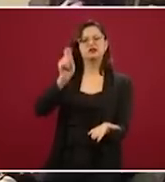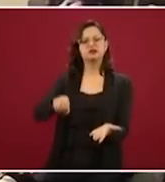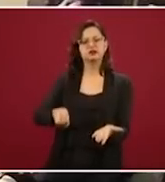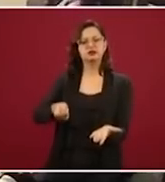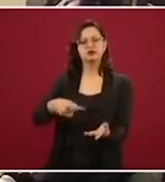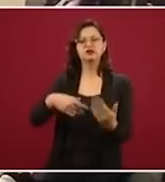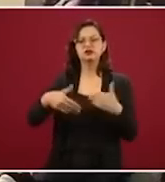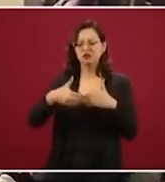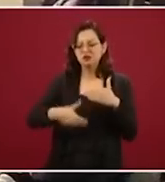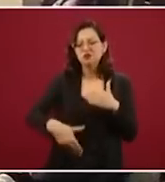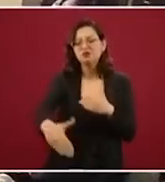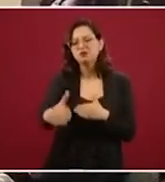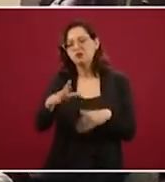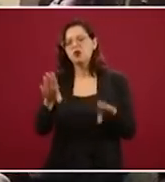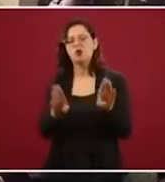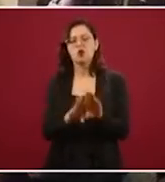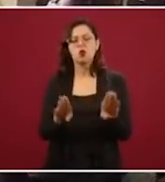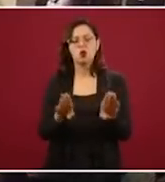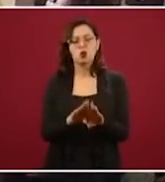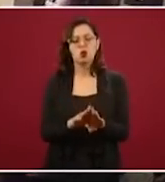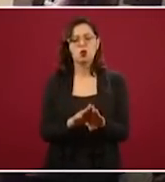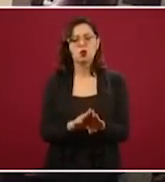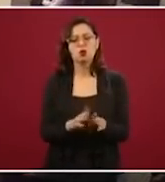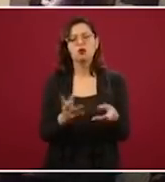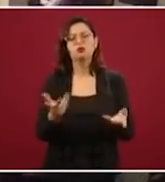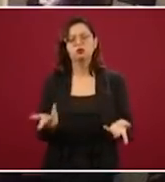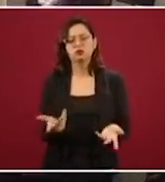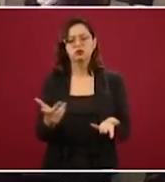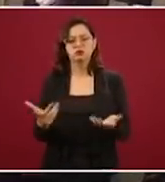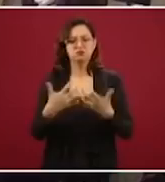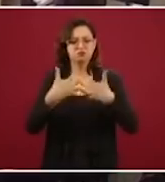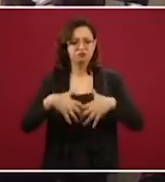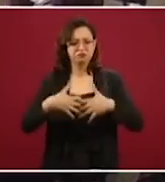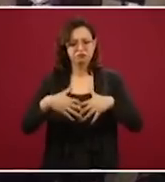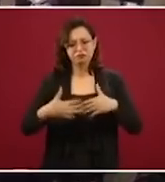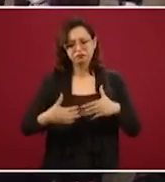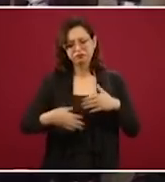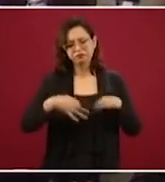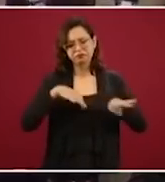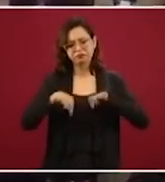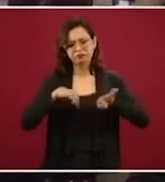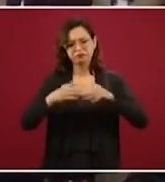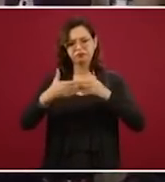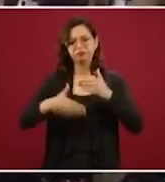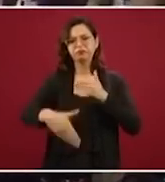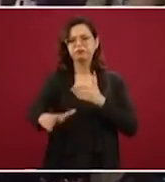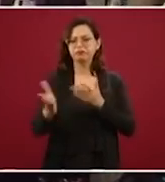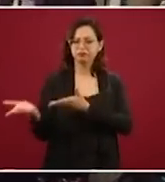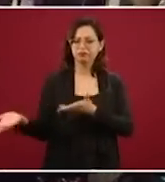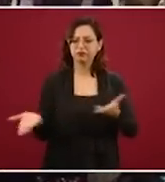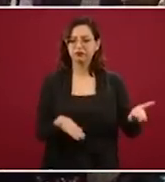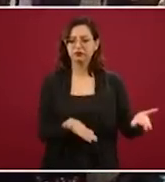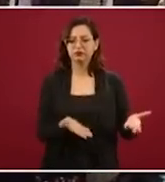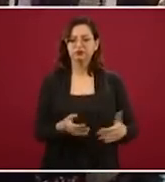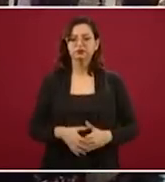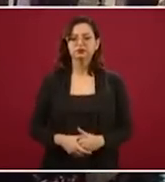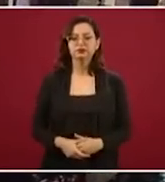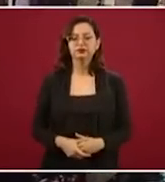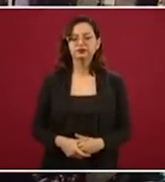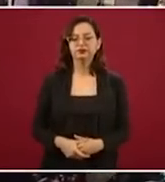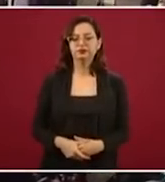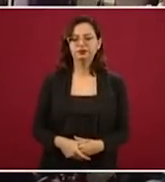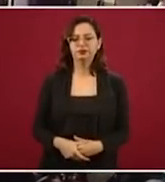van a hacerse cargo de que esta ley funcione. Entonces, adelante.